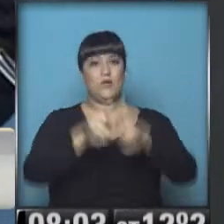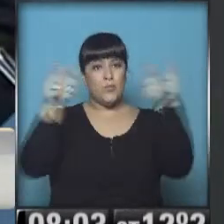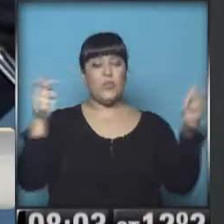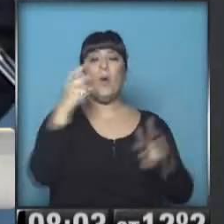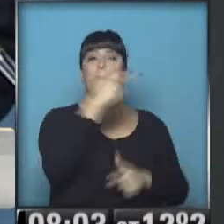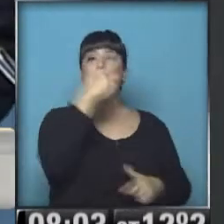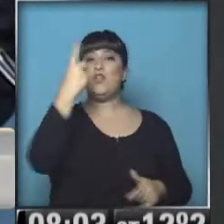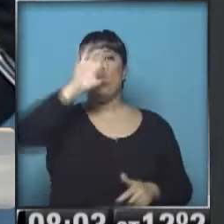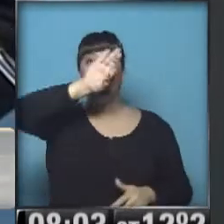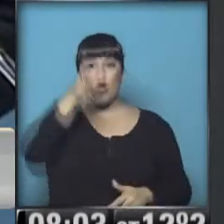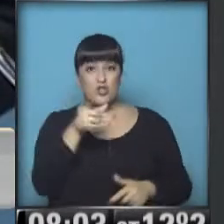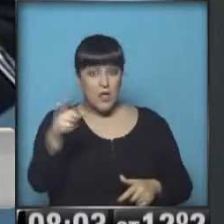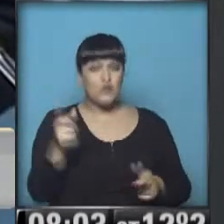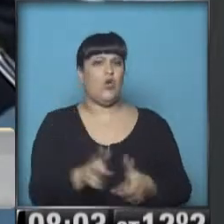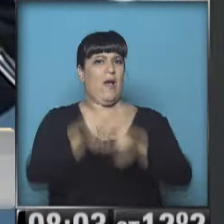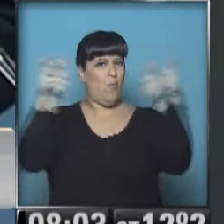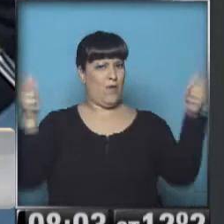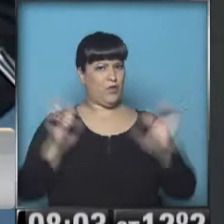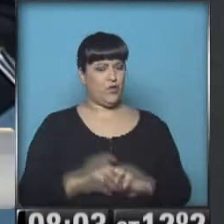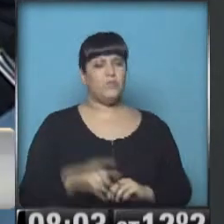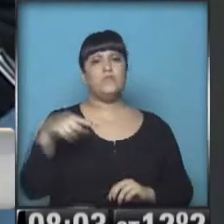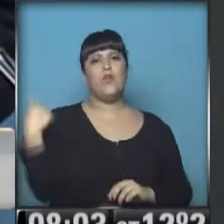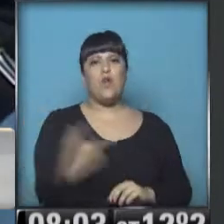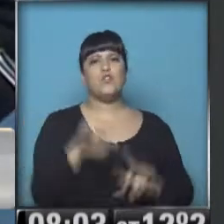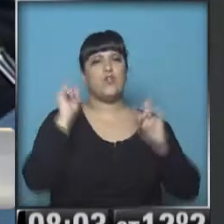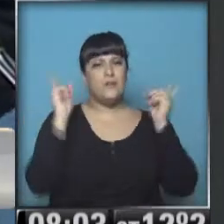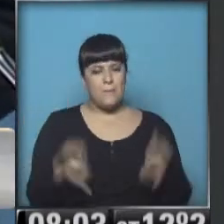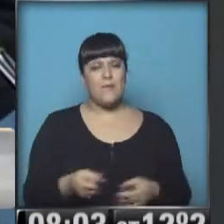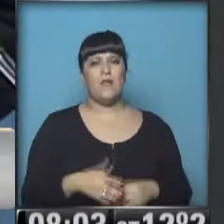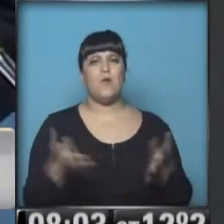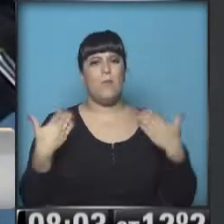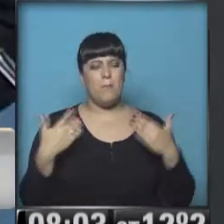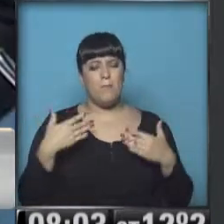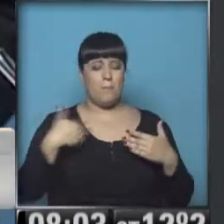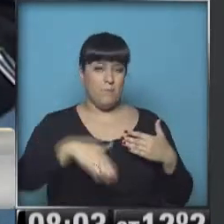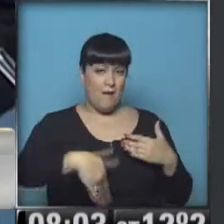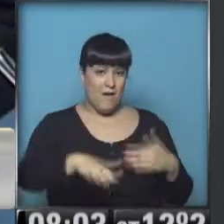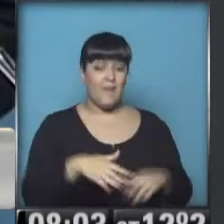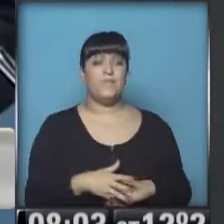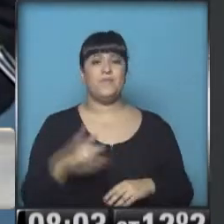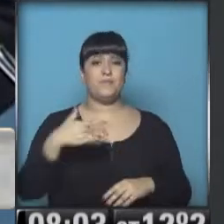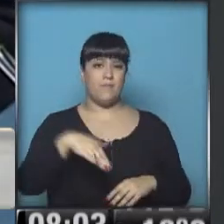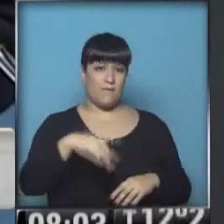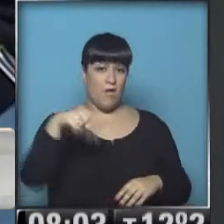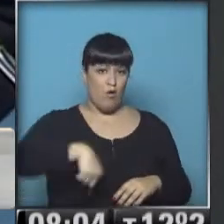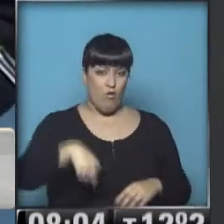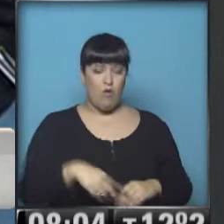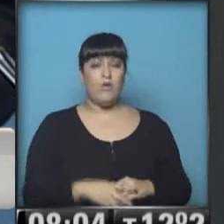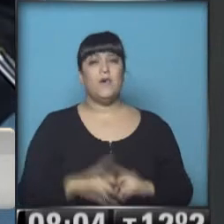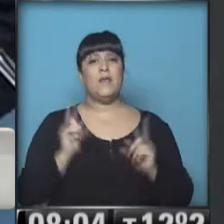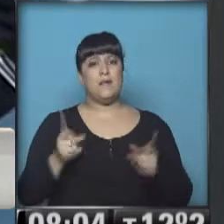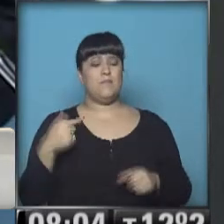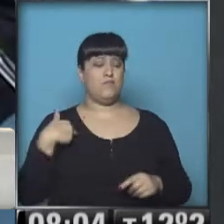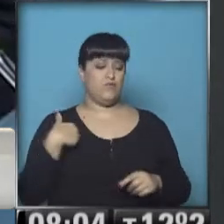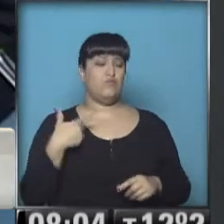mismo del programa nosotros vamos a tener la oportunidad en el transcurso del día de hoy también como jefe